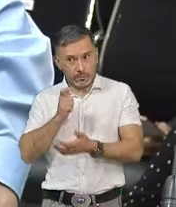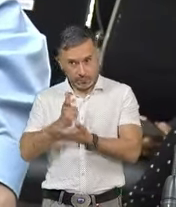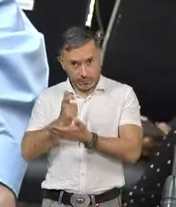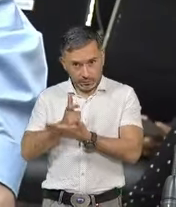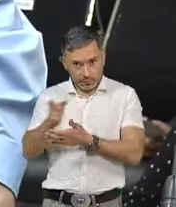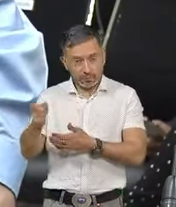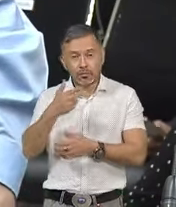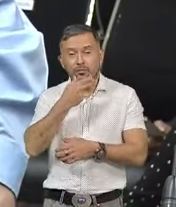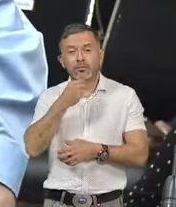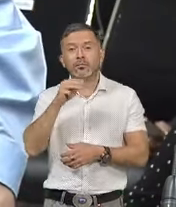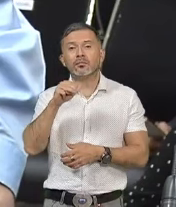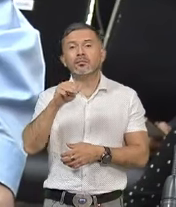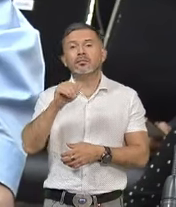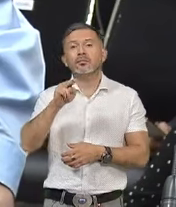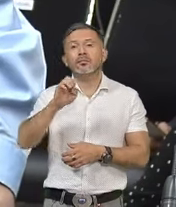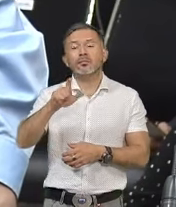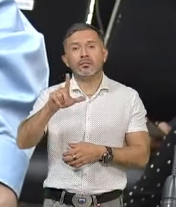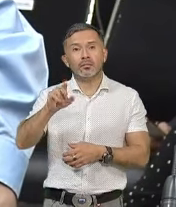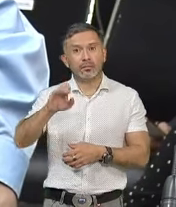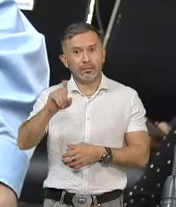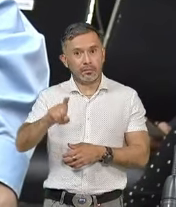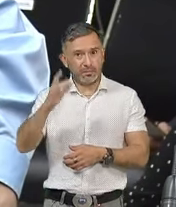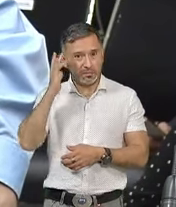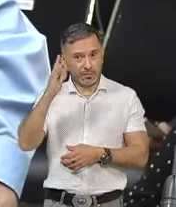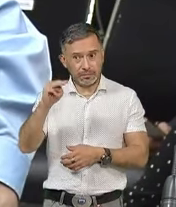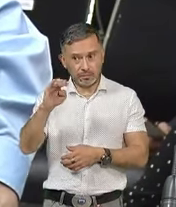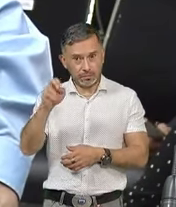López San Martín contra las